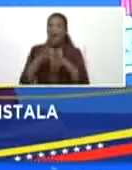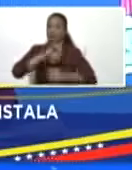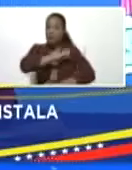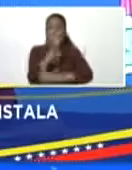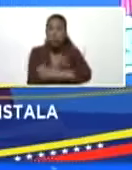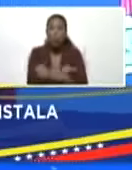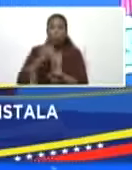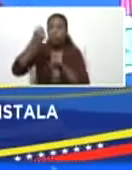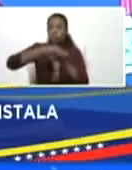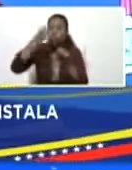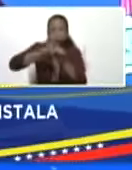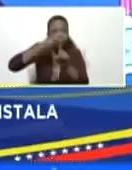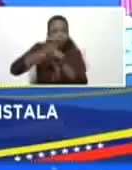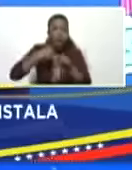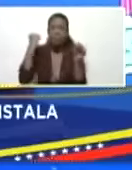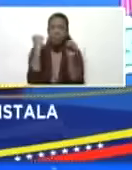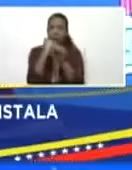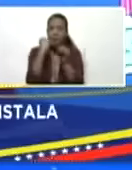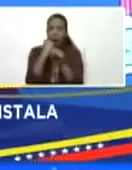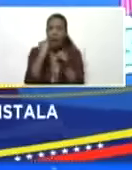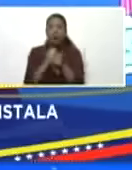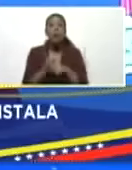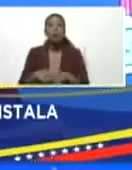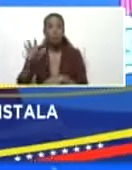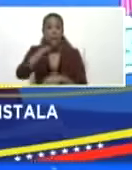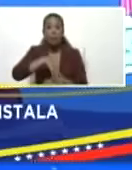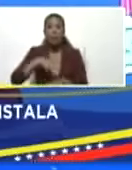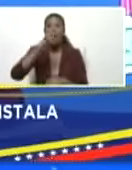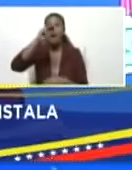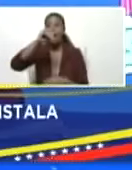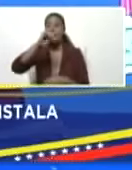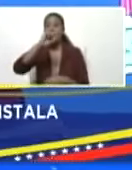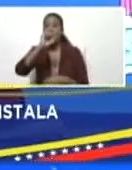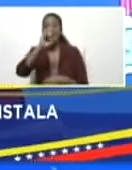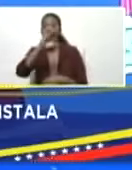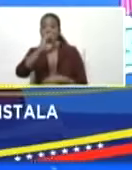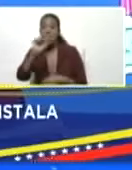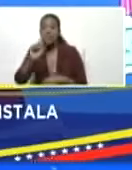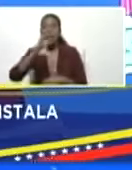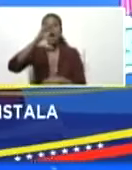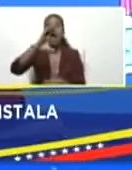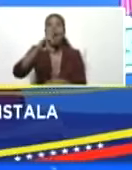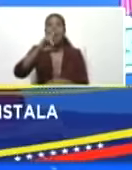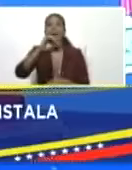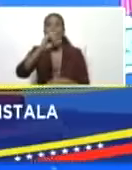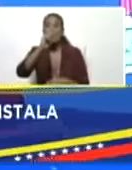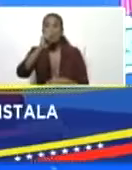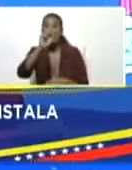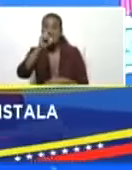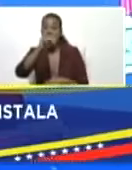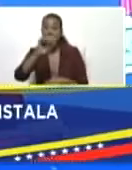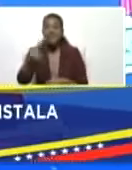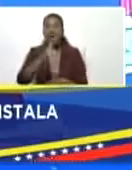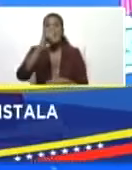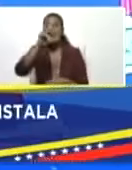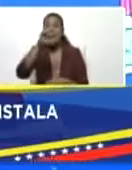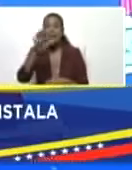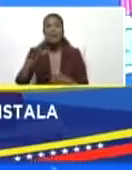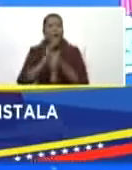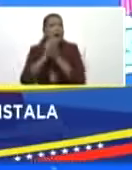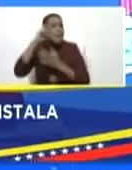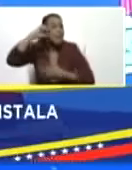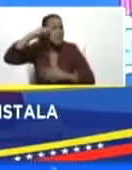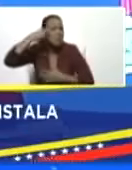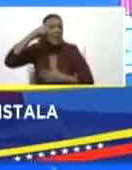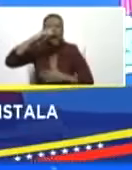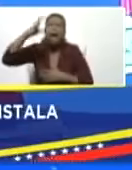esta batalla. La compañera María Cristina Iglesias, que me dio una gran alegría saludarla y recordar